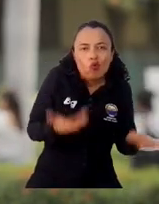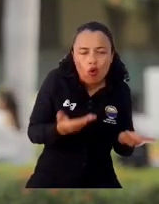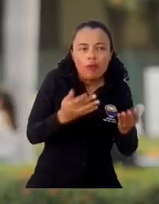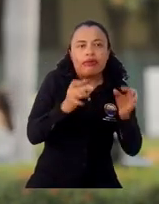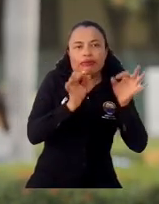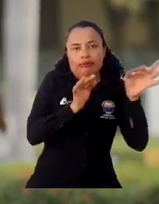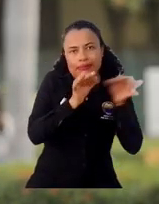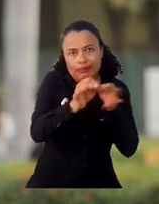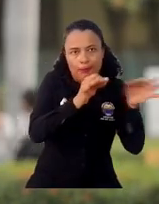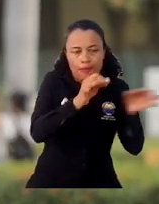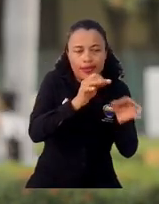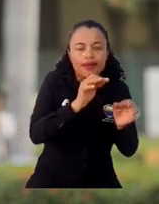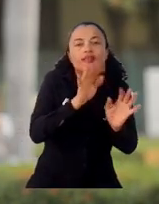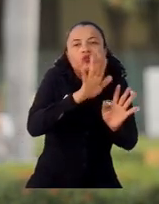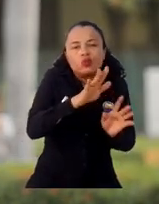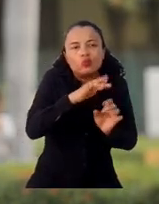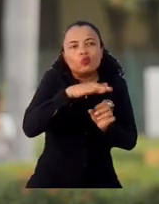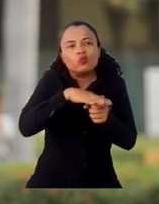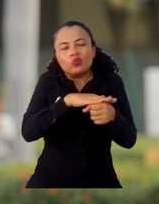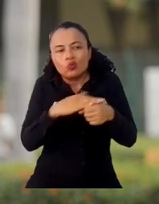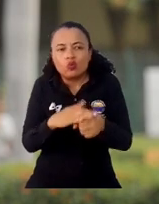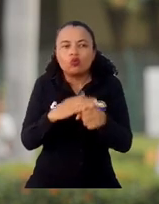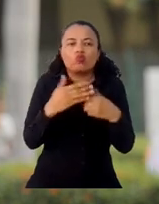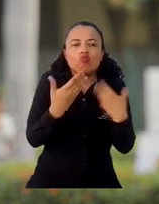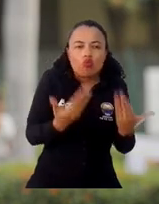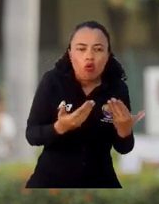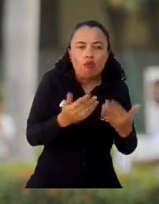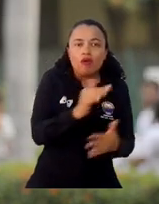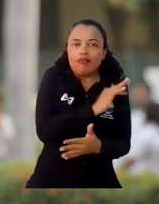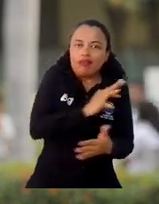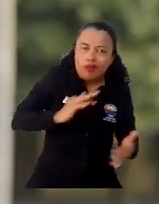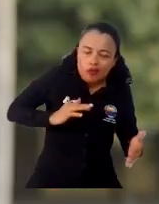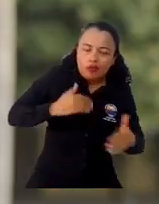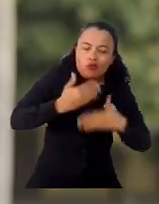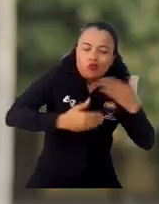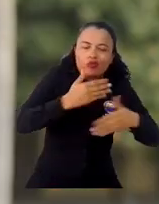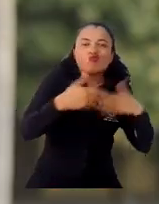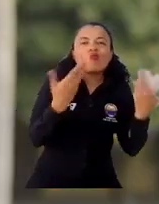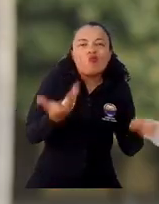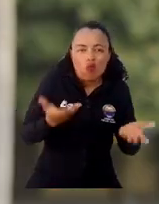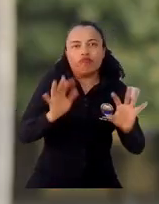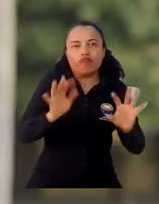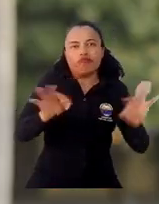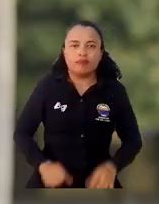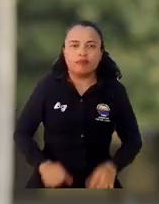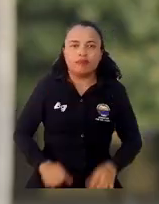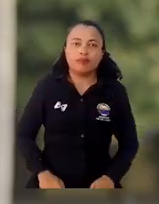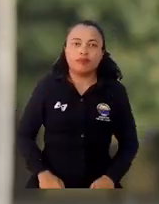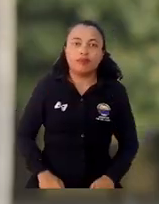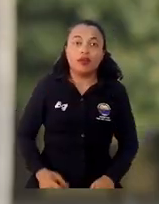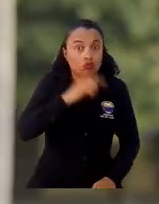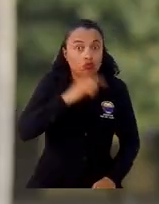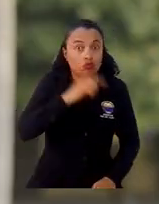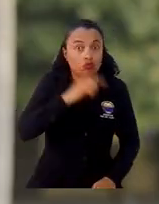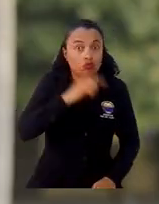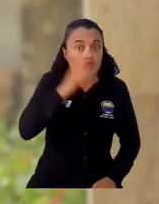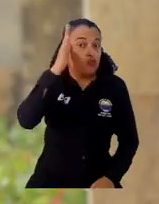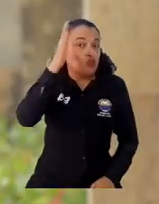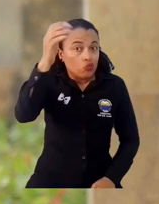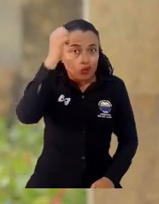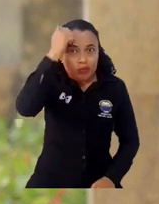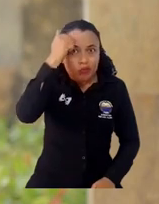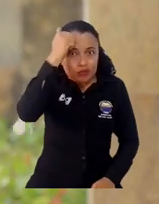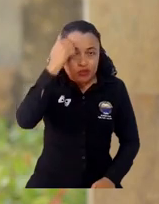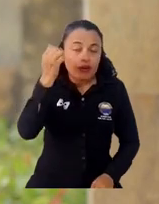pueden afectar a estos pacientes y cómo es su situación durante el tratamiento de esta enfermedad.